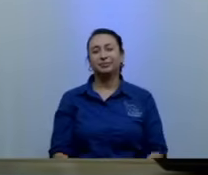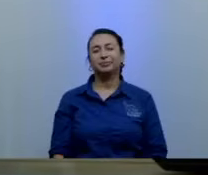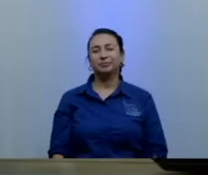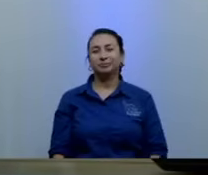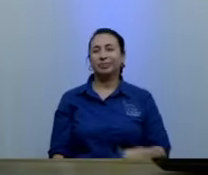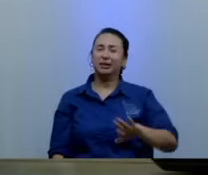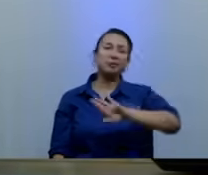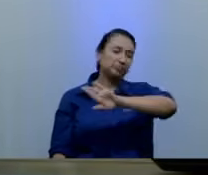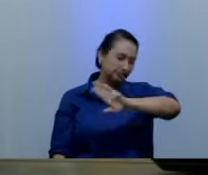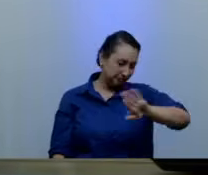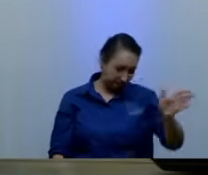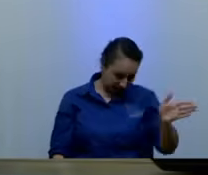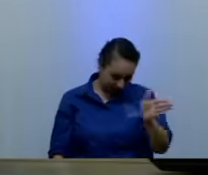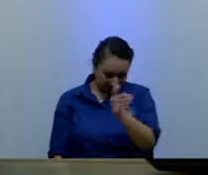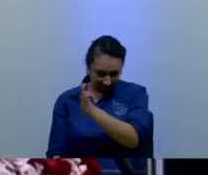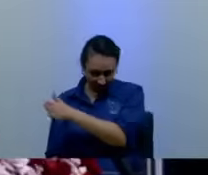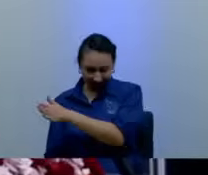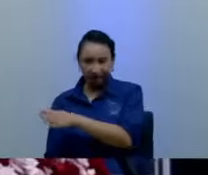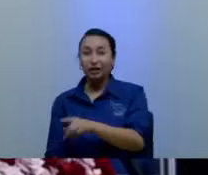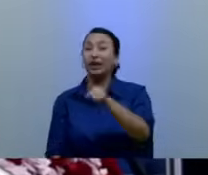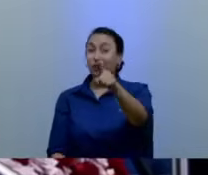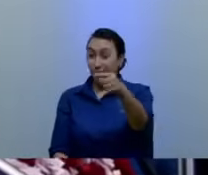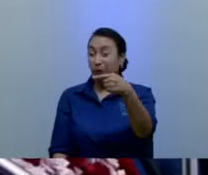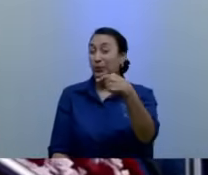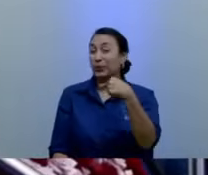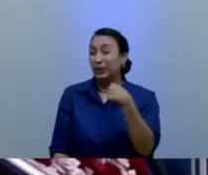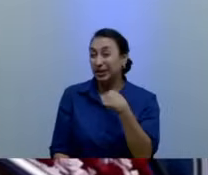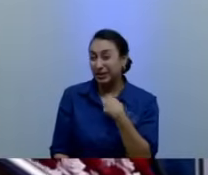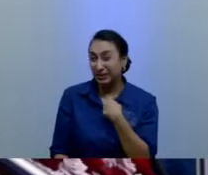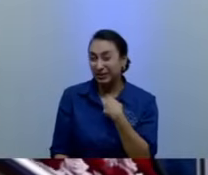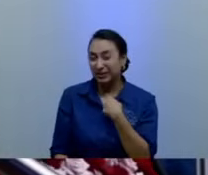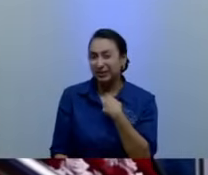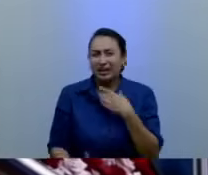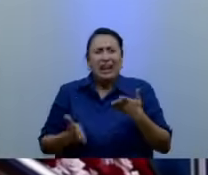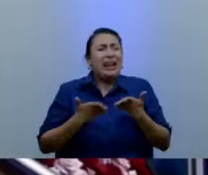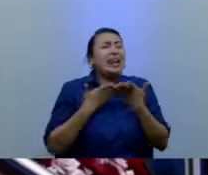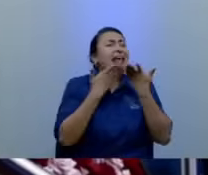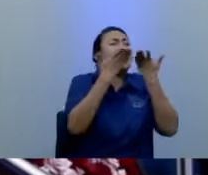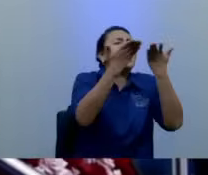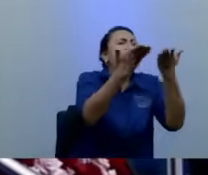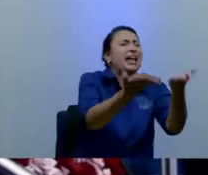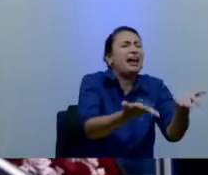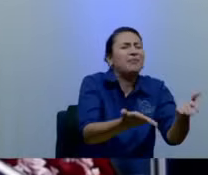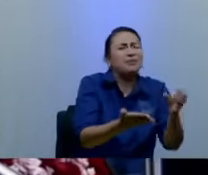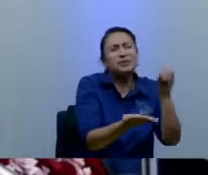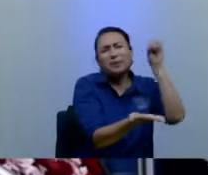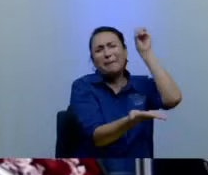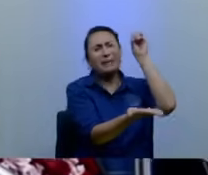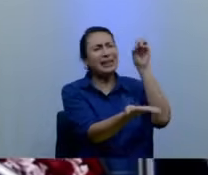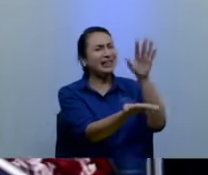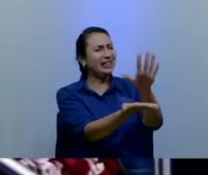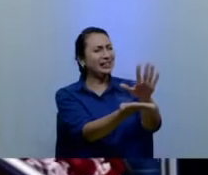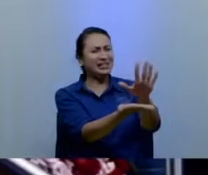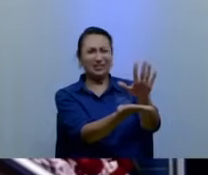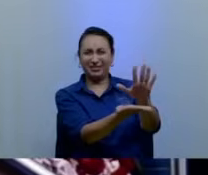sabor a esta tierra, le damos sabor a los lugares, le damos sabor, créame que le damos sabor.